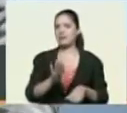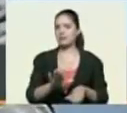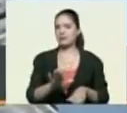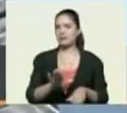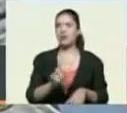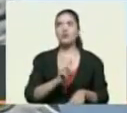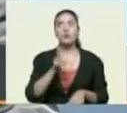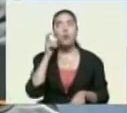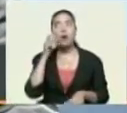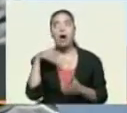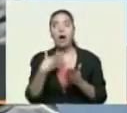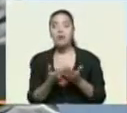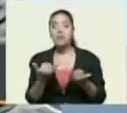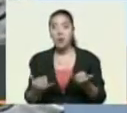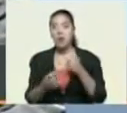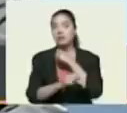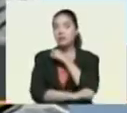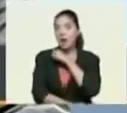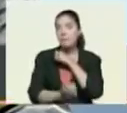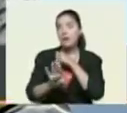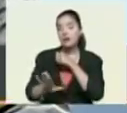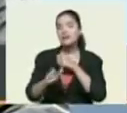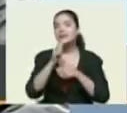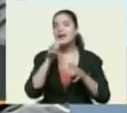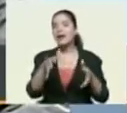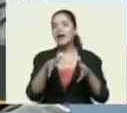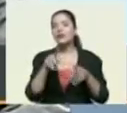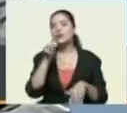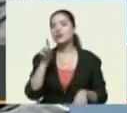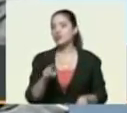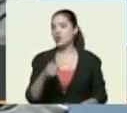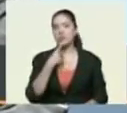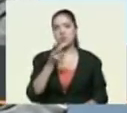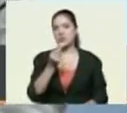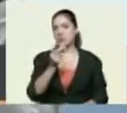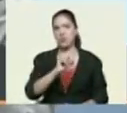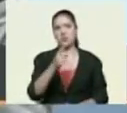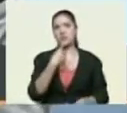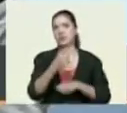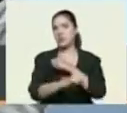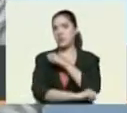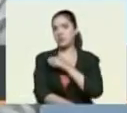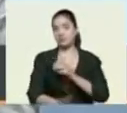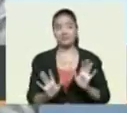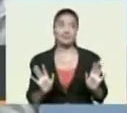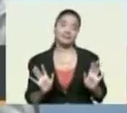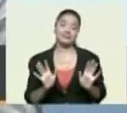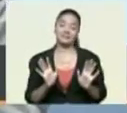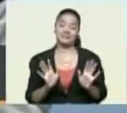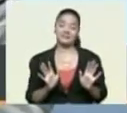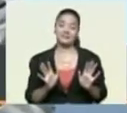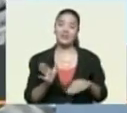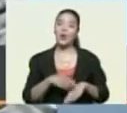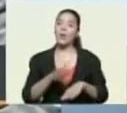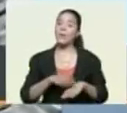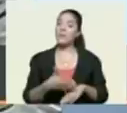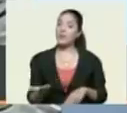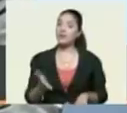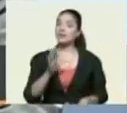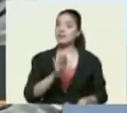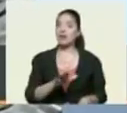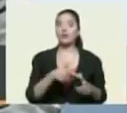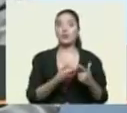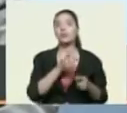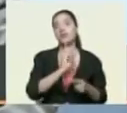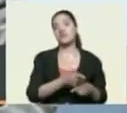no he escuchado hasta ahora que haya dicho que hubo fraude, quien ganó en el estado Zulia, ¿verdad? Sería el colmo, ¿no? Porque si es así, entonces